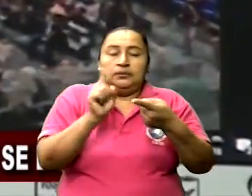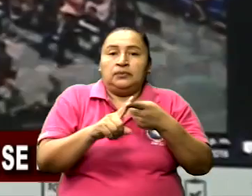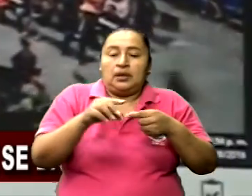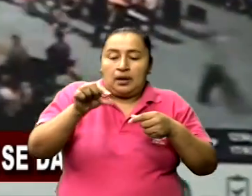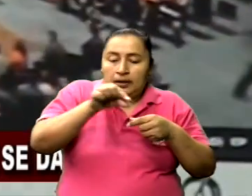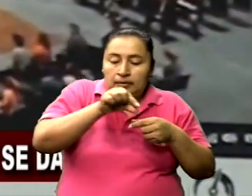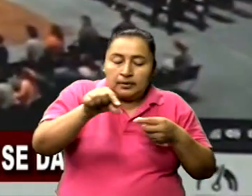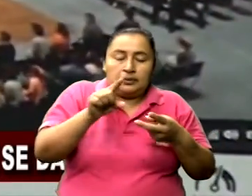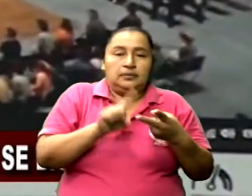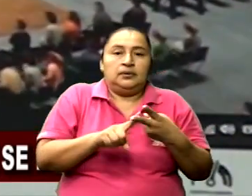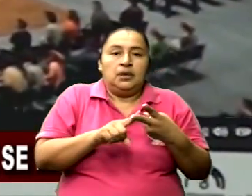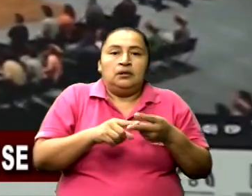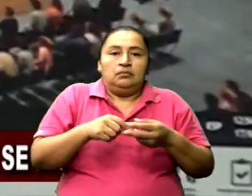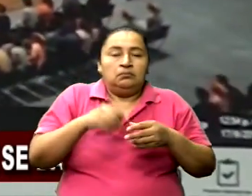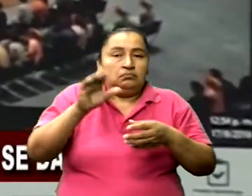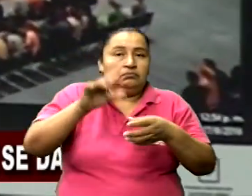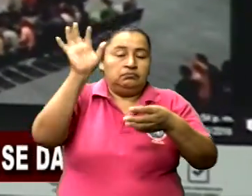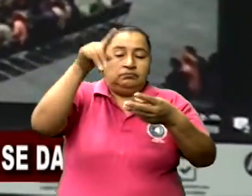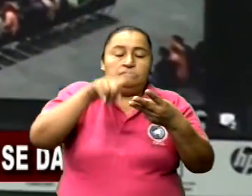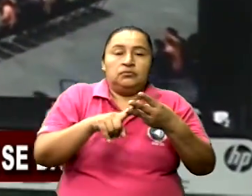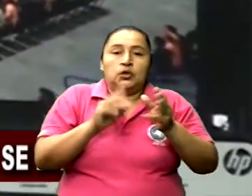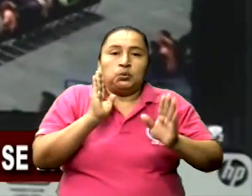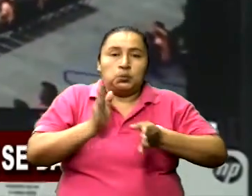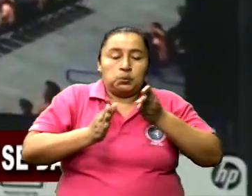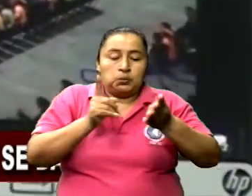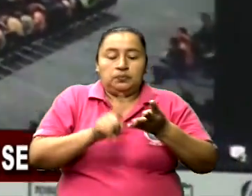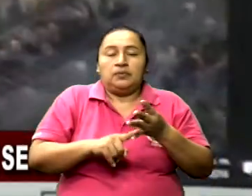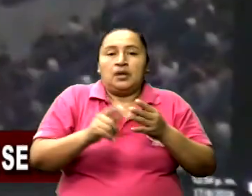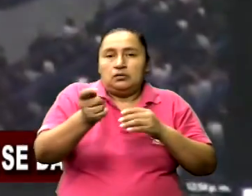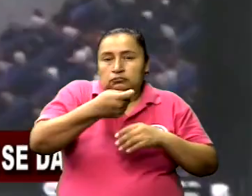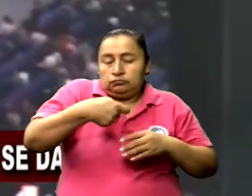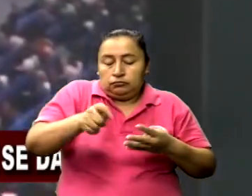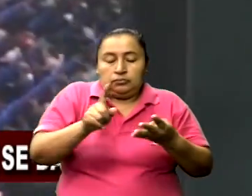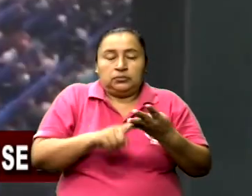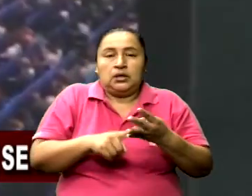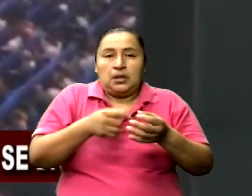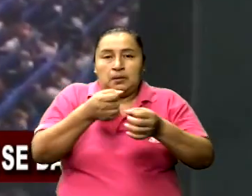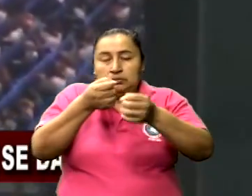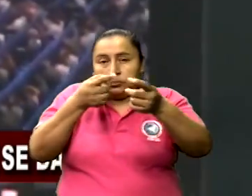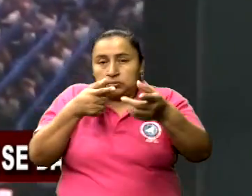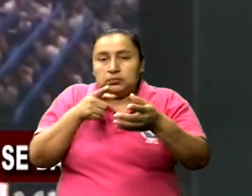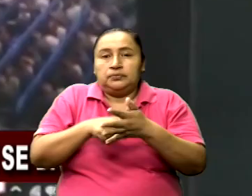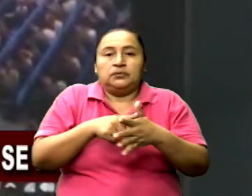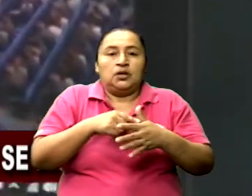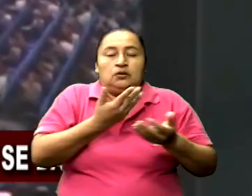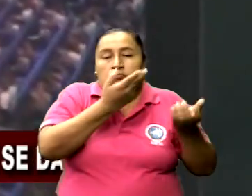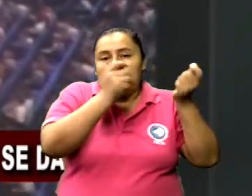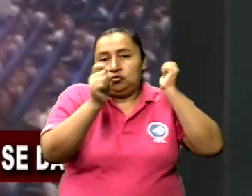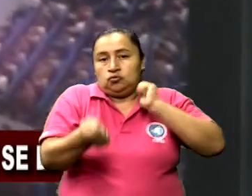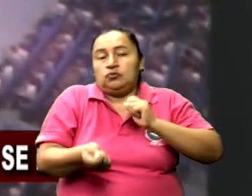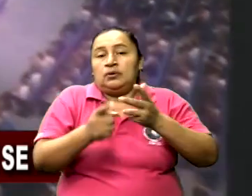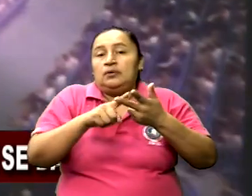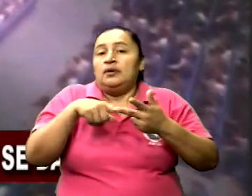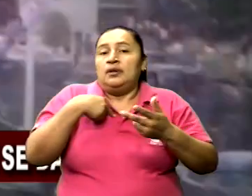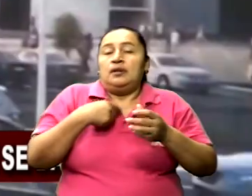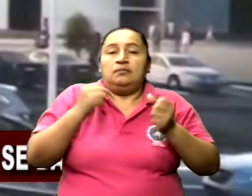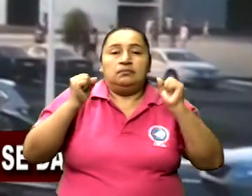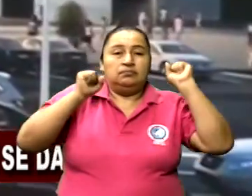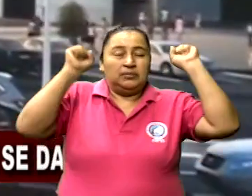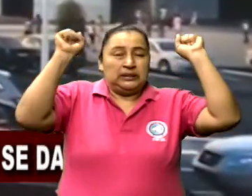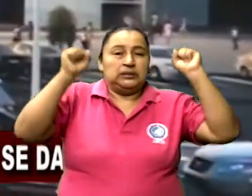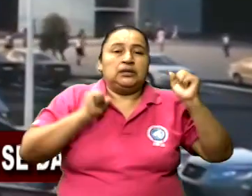el ajedrez, baloncesto, ciclismo, esgrima, caza y pesca, judo, luchas,